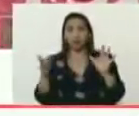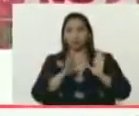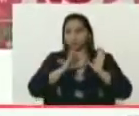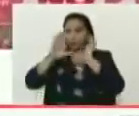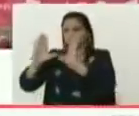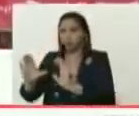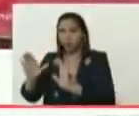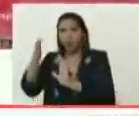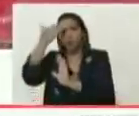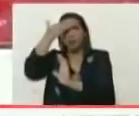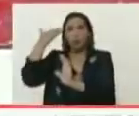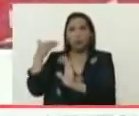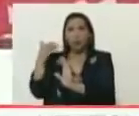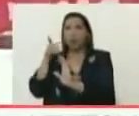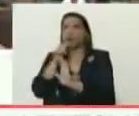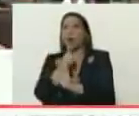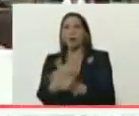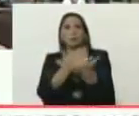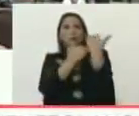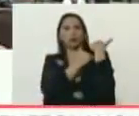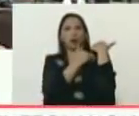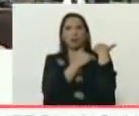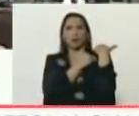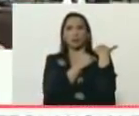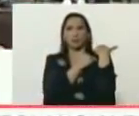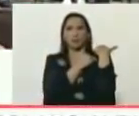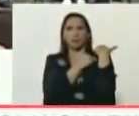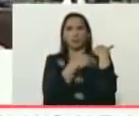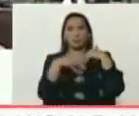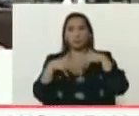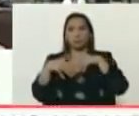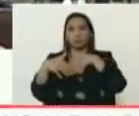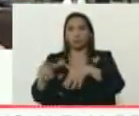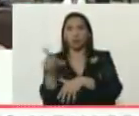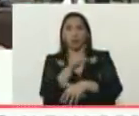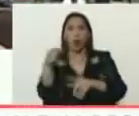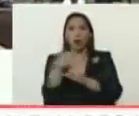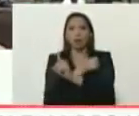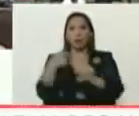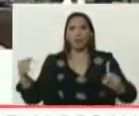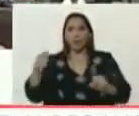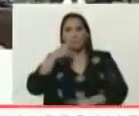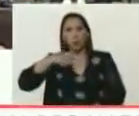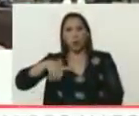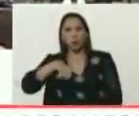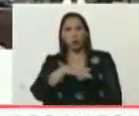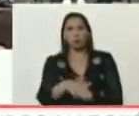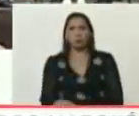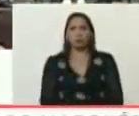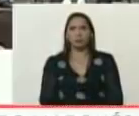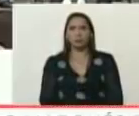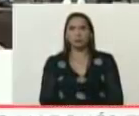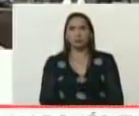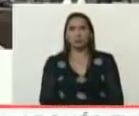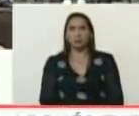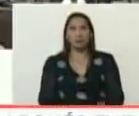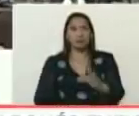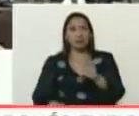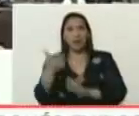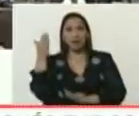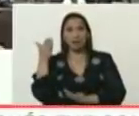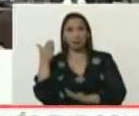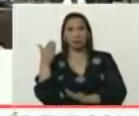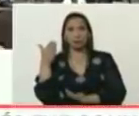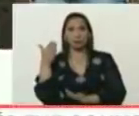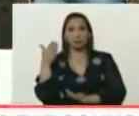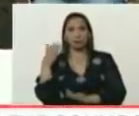le olvidó a este irresponsable que el ejército no era para atropellar al pueblo. Y salieron